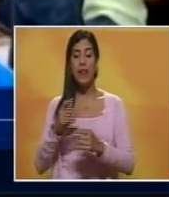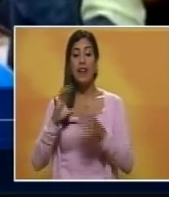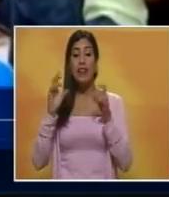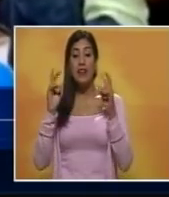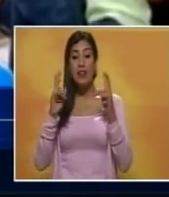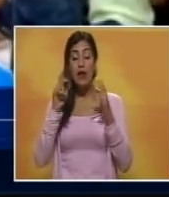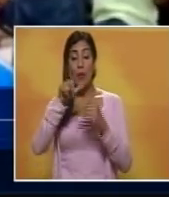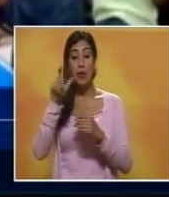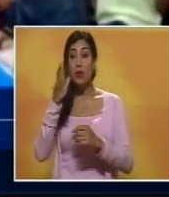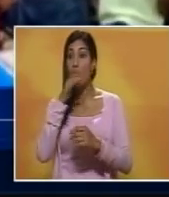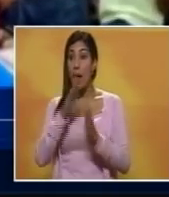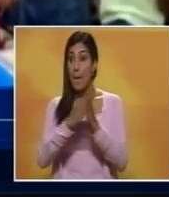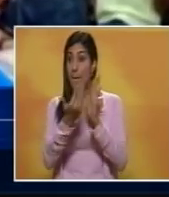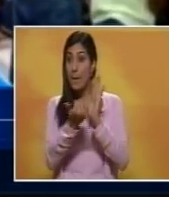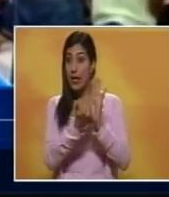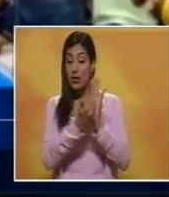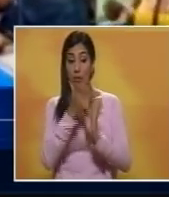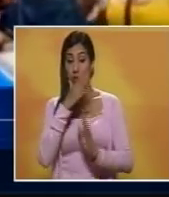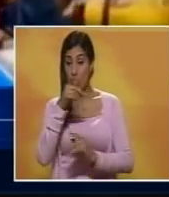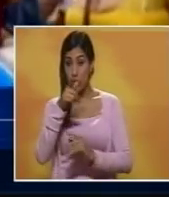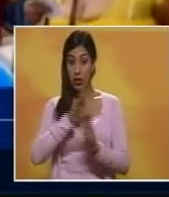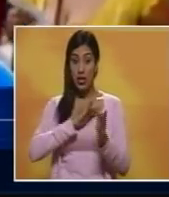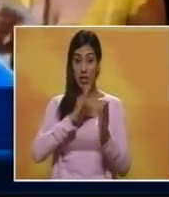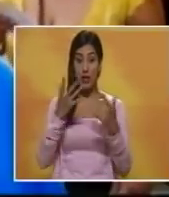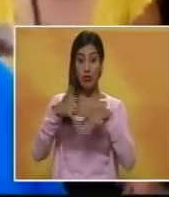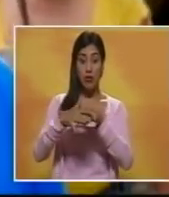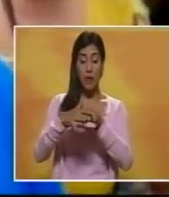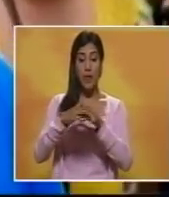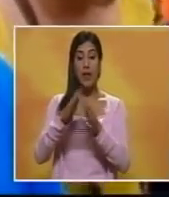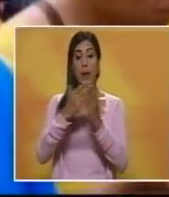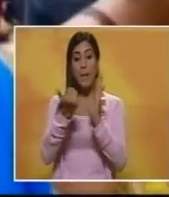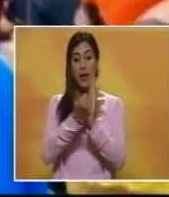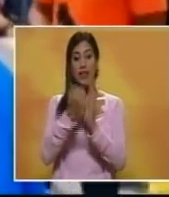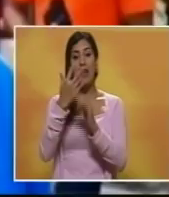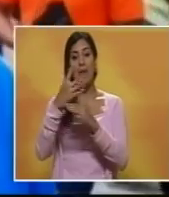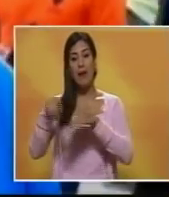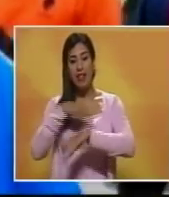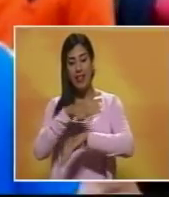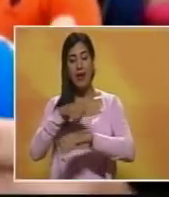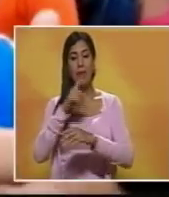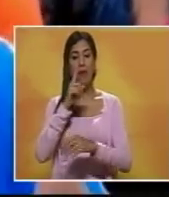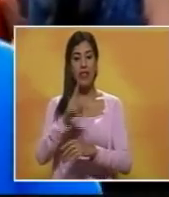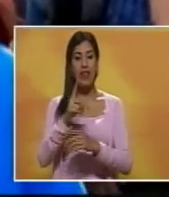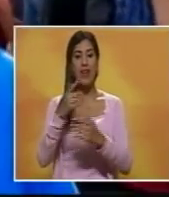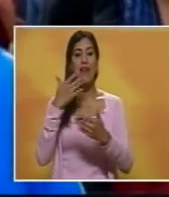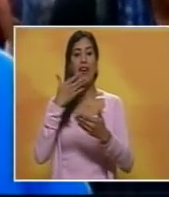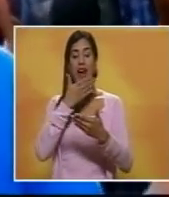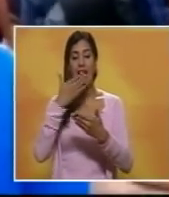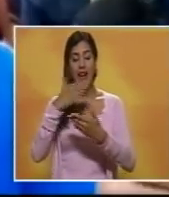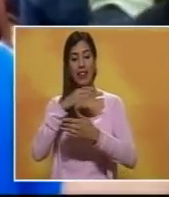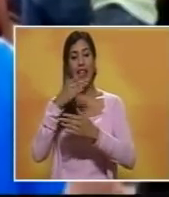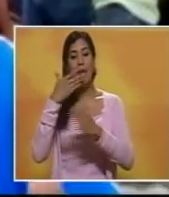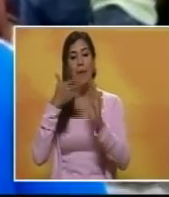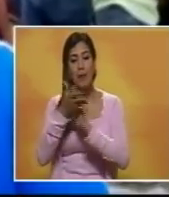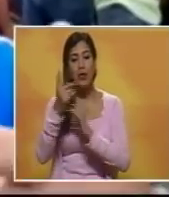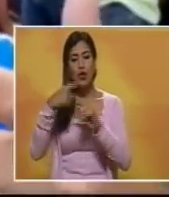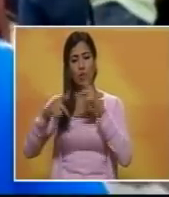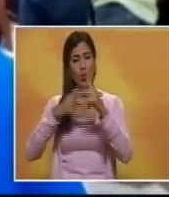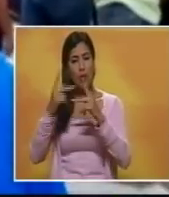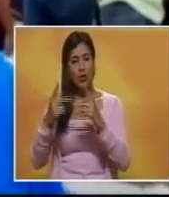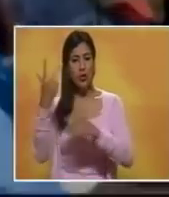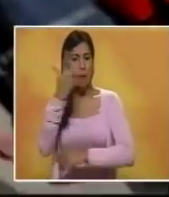ligando la gente que no tiene pasaporte con los que tienen pasaporte, que es un proceso más largo, que tienen que hacer la carta andina, tienen que hacer el otro